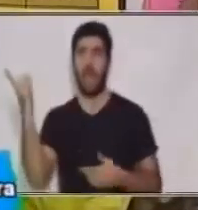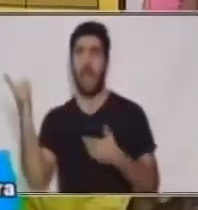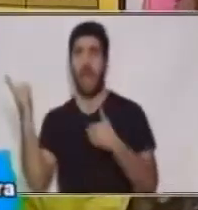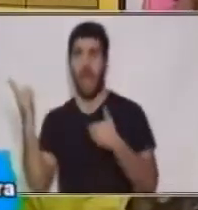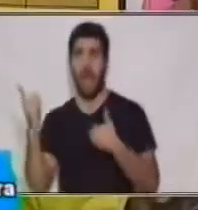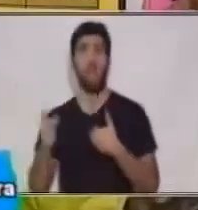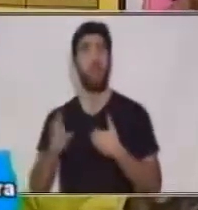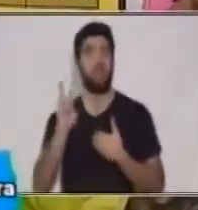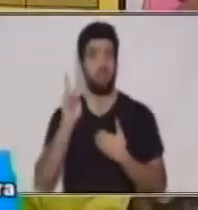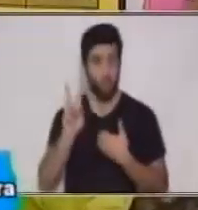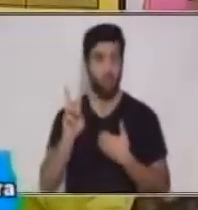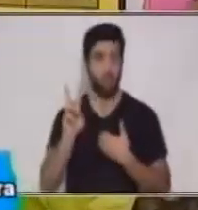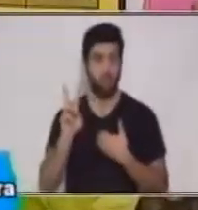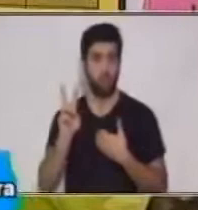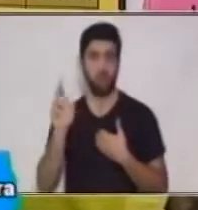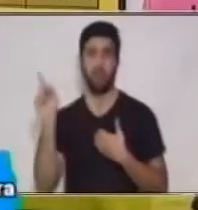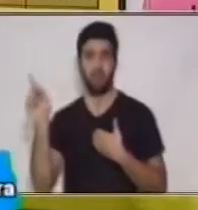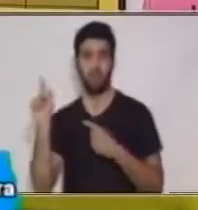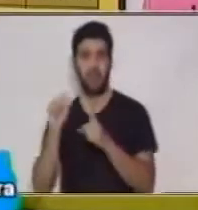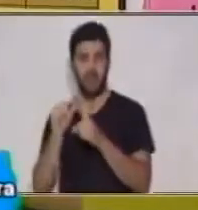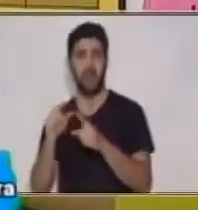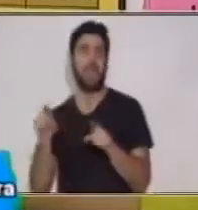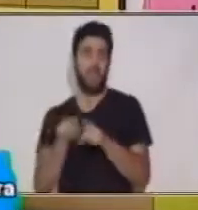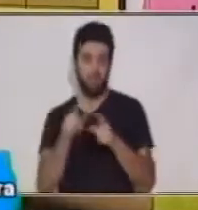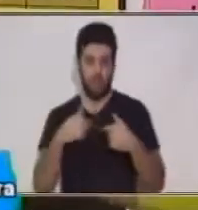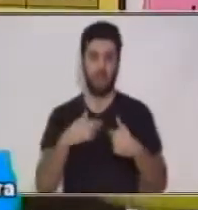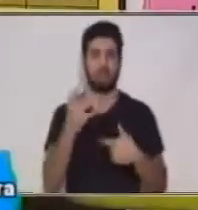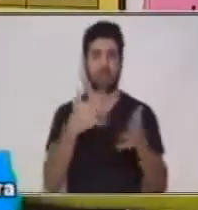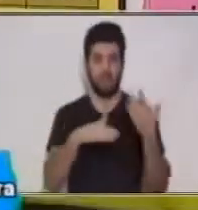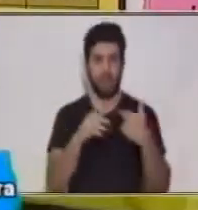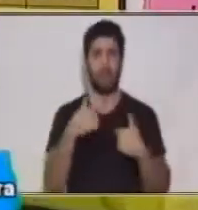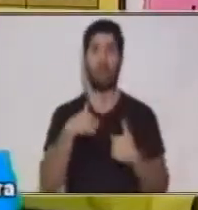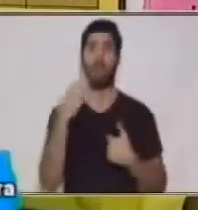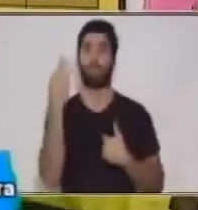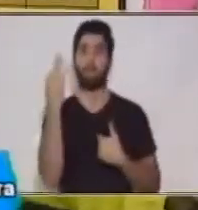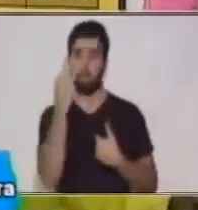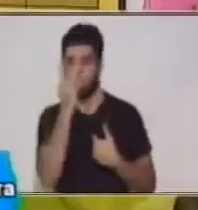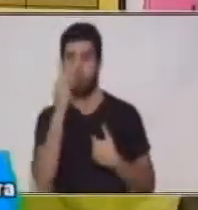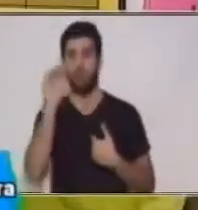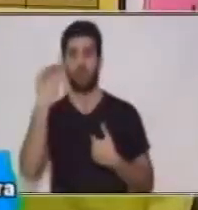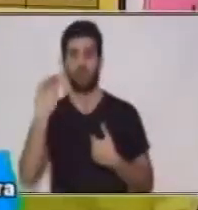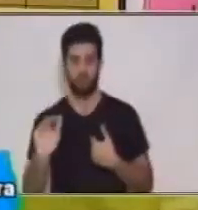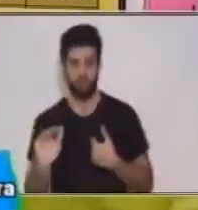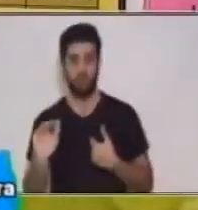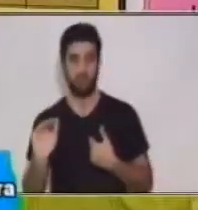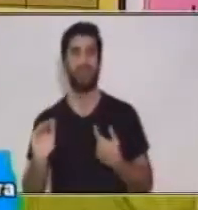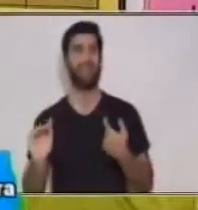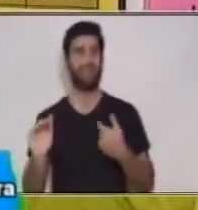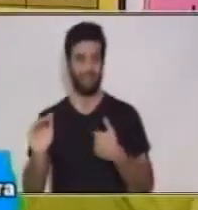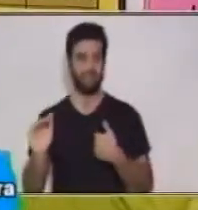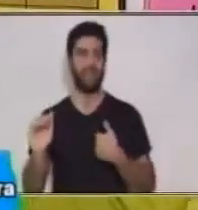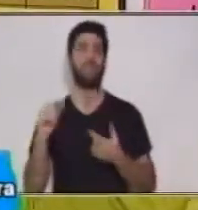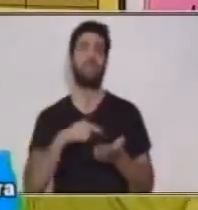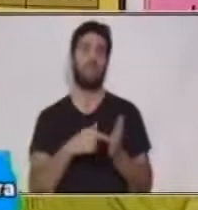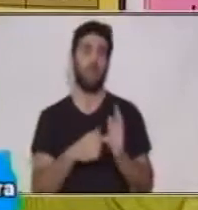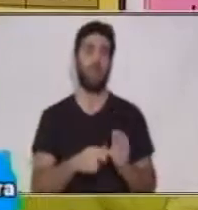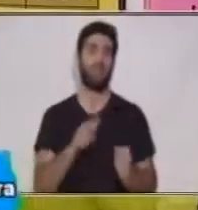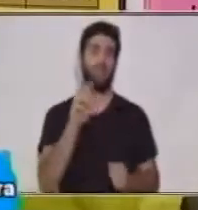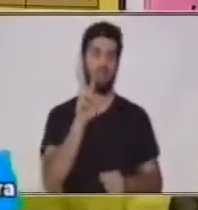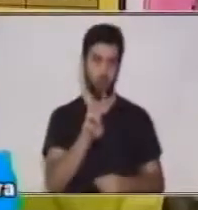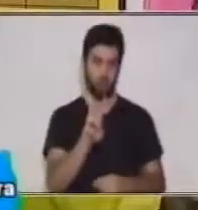este es ni y la A solita, si le quitamos la A, se divide y va a tener dos